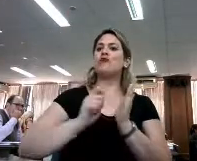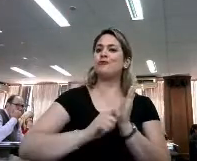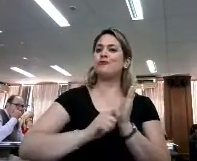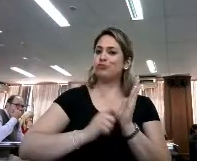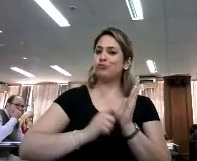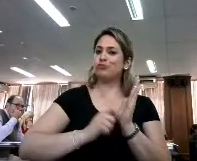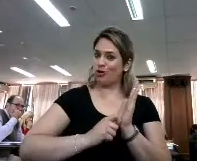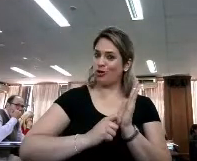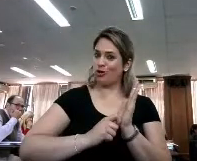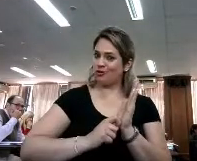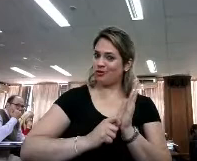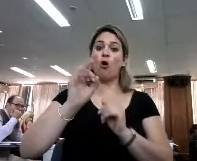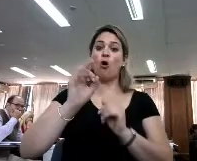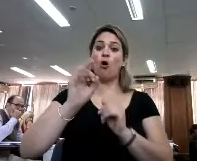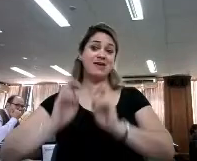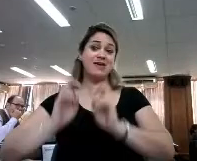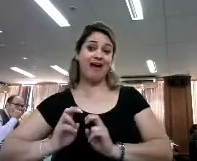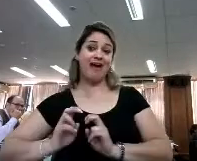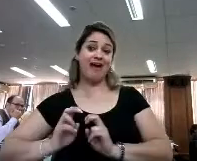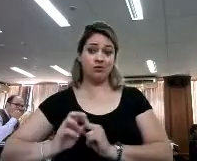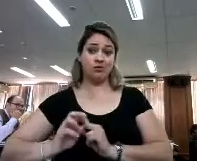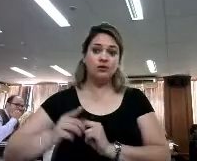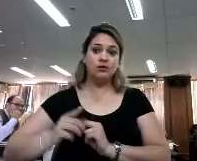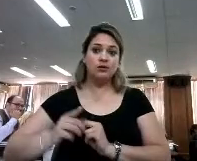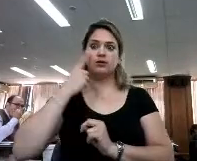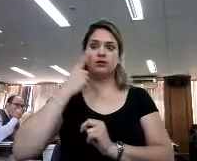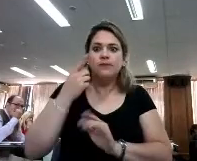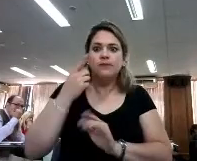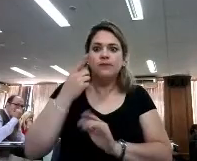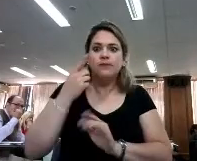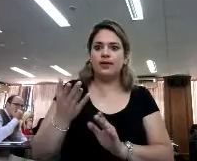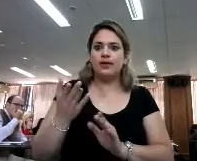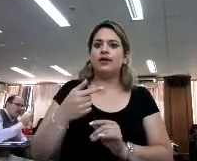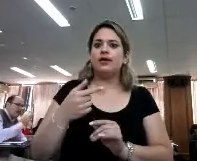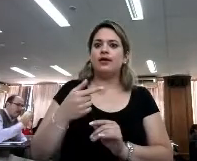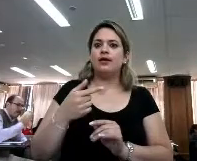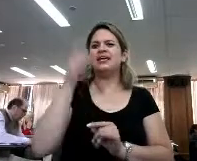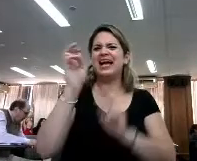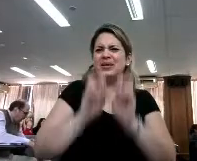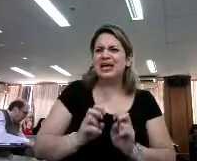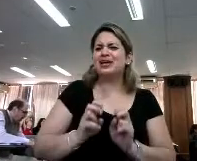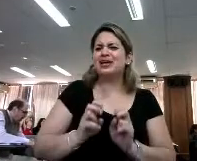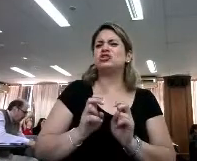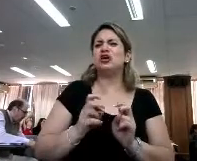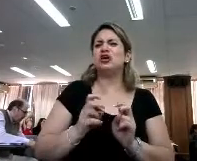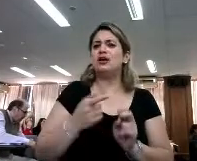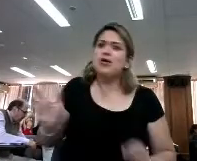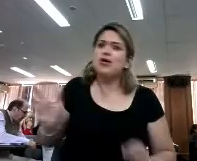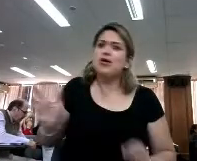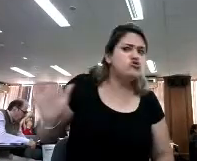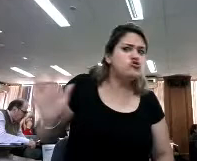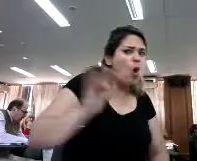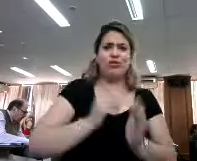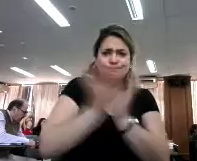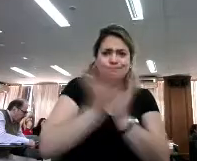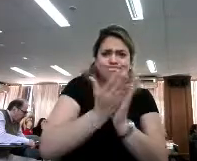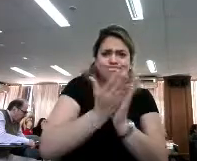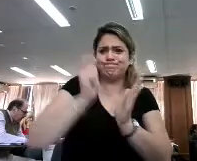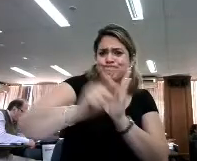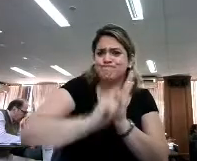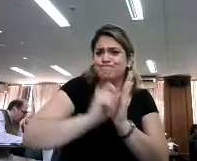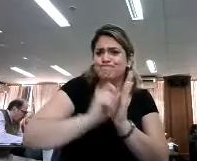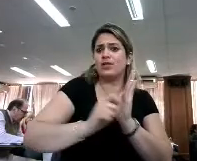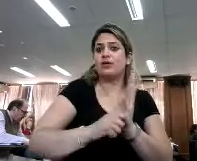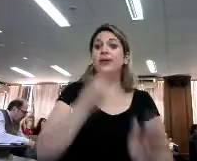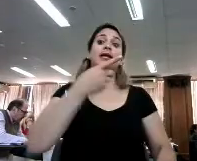un investigador que vive, que suspira la investigación científica, que todos los días está escribiendo, a que